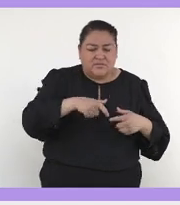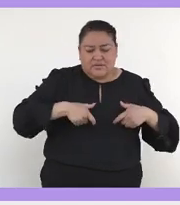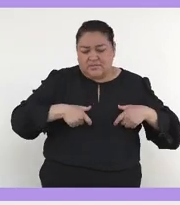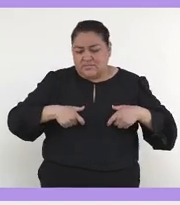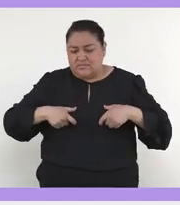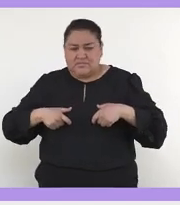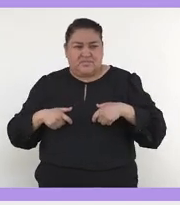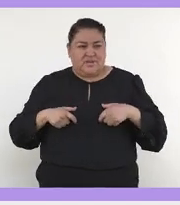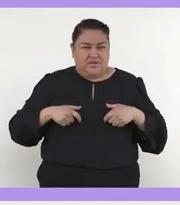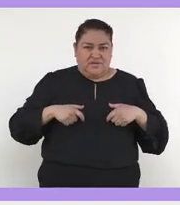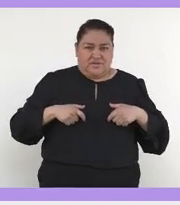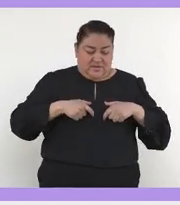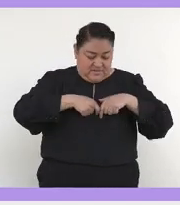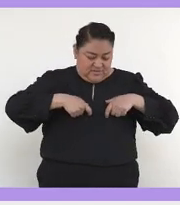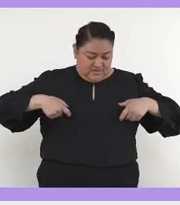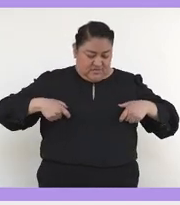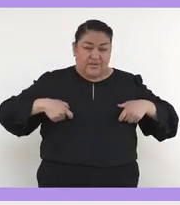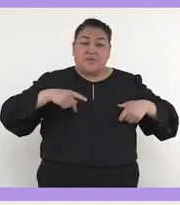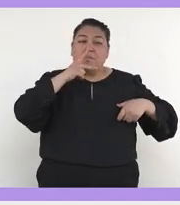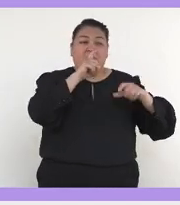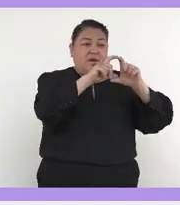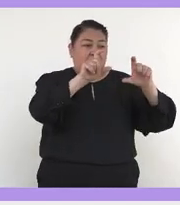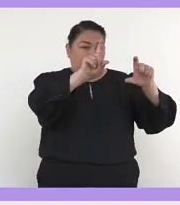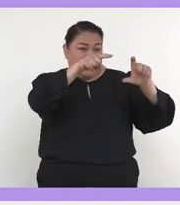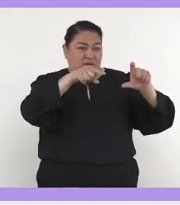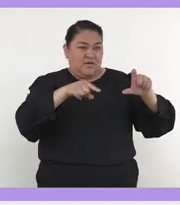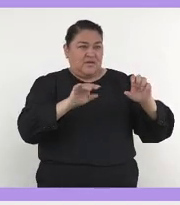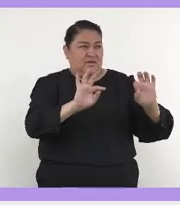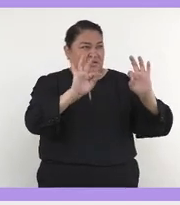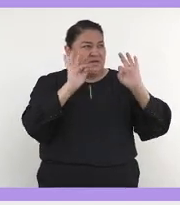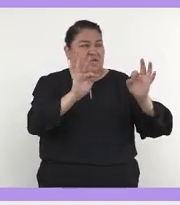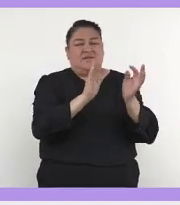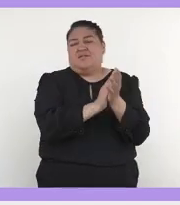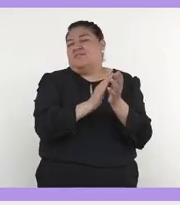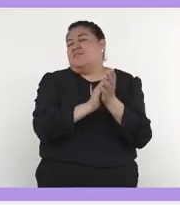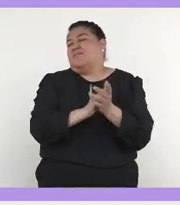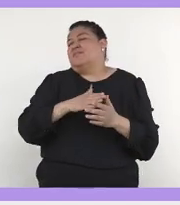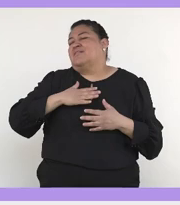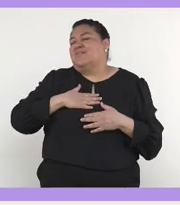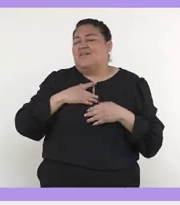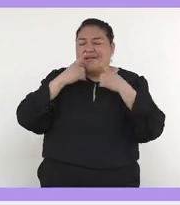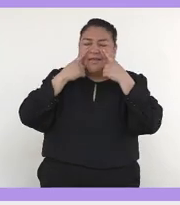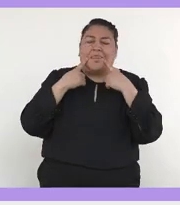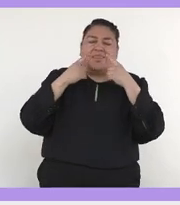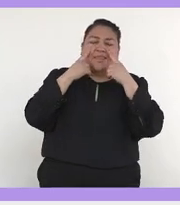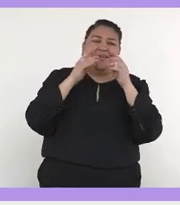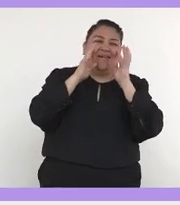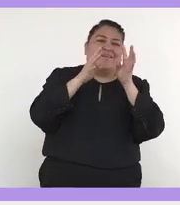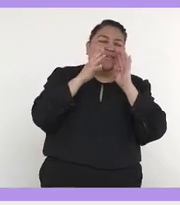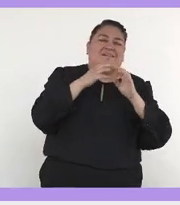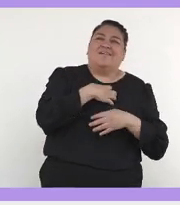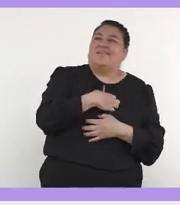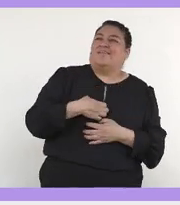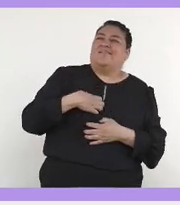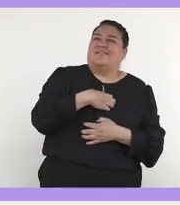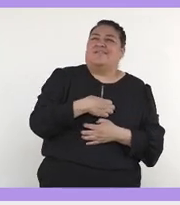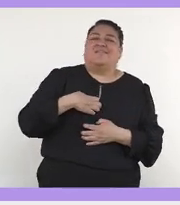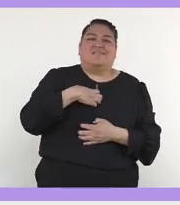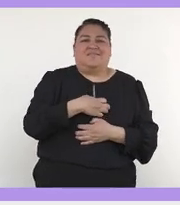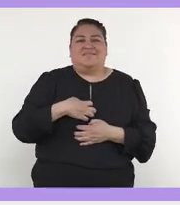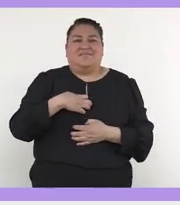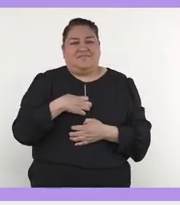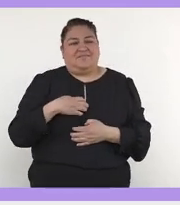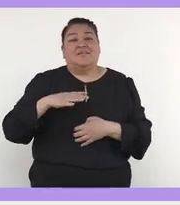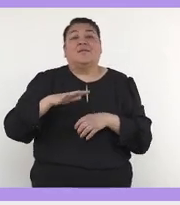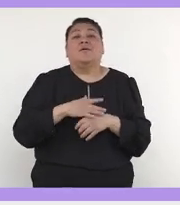playeras Con los acentos bueno Lloré lloré La verdad sí lloré y hasta podría volver a llorar en este momento y cada vez que las veo porque me parece